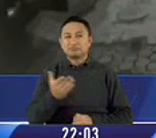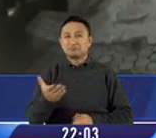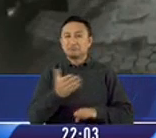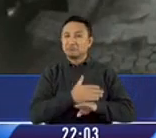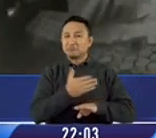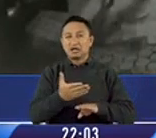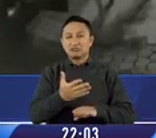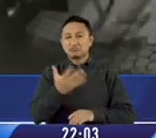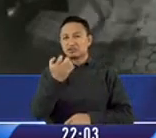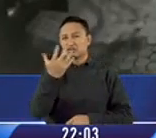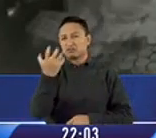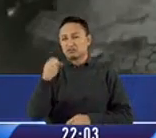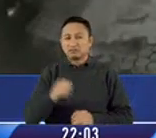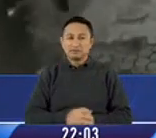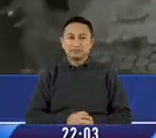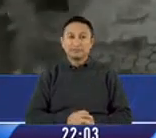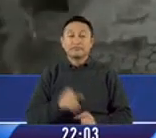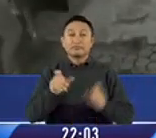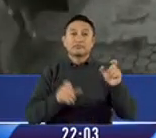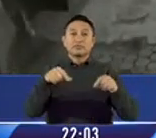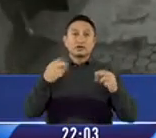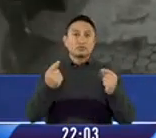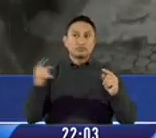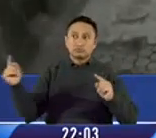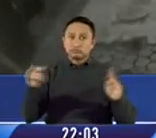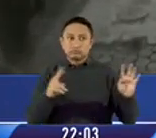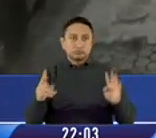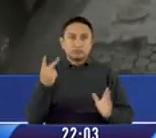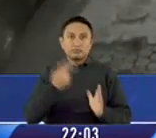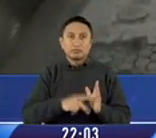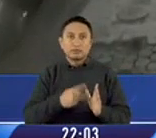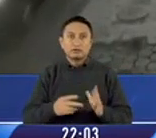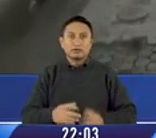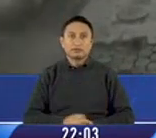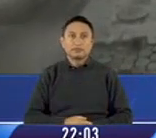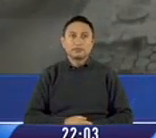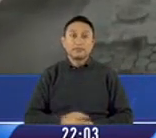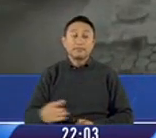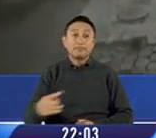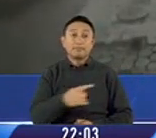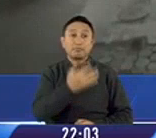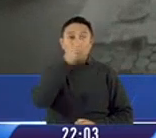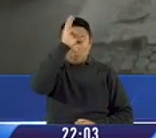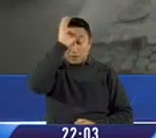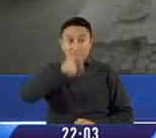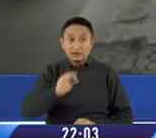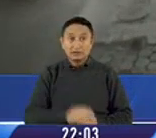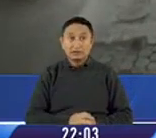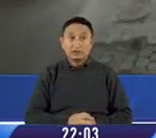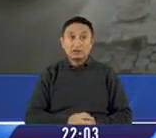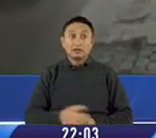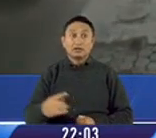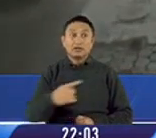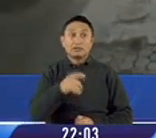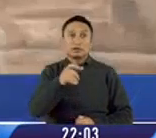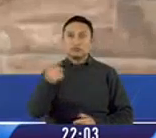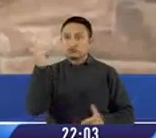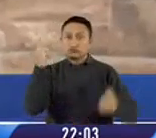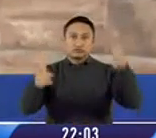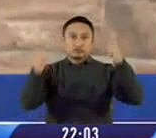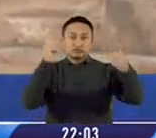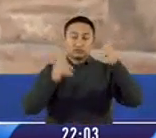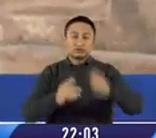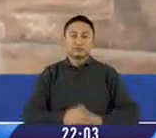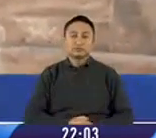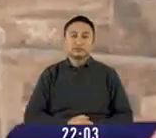algo menos, y los habitantes salieron a verificar la novedad sin imaginarse que iban a ser recibidos a bala. Y con eso